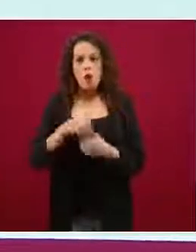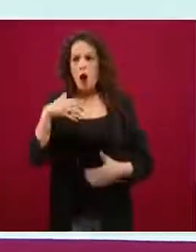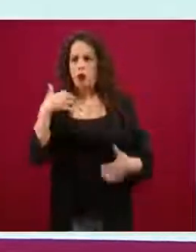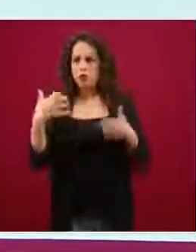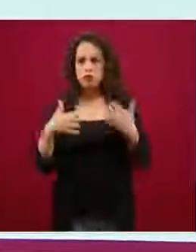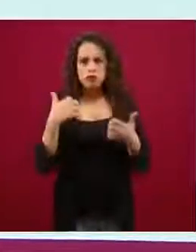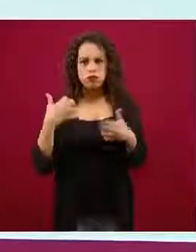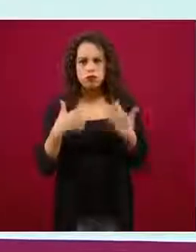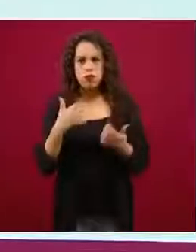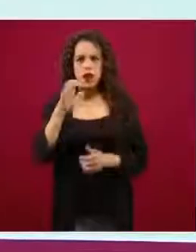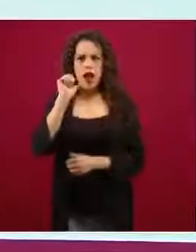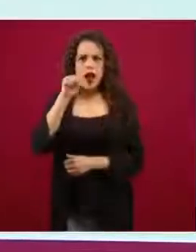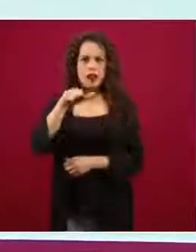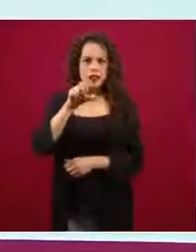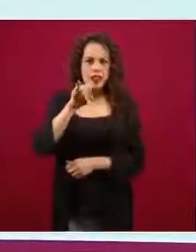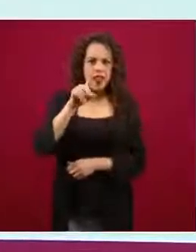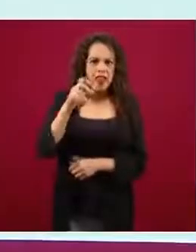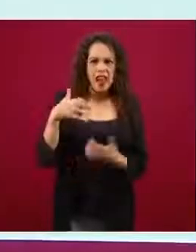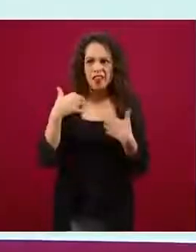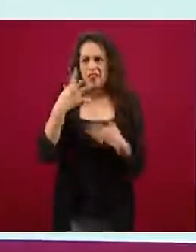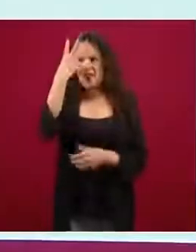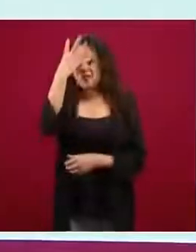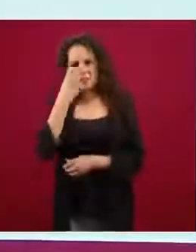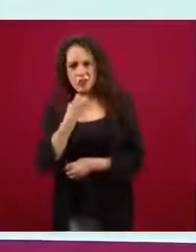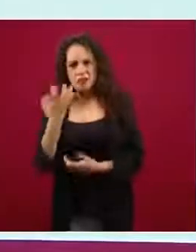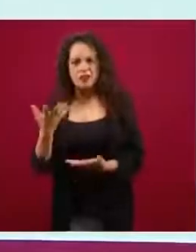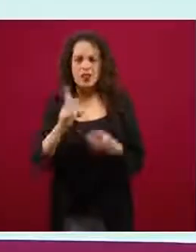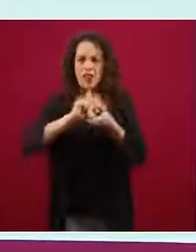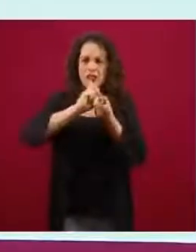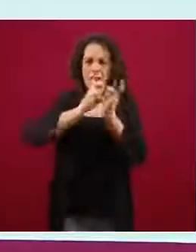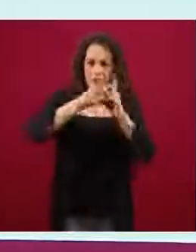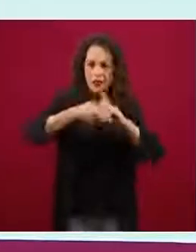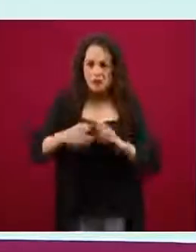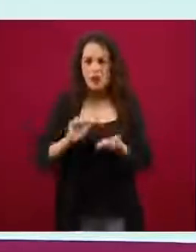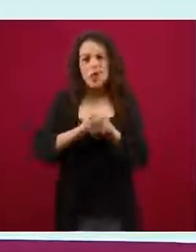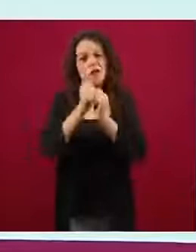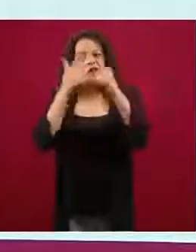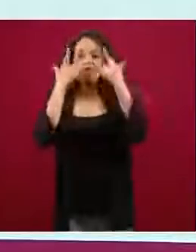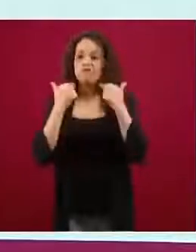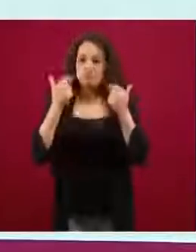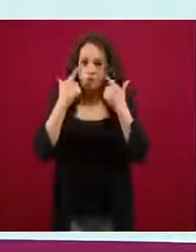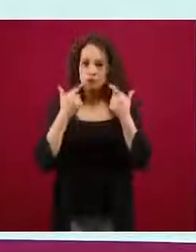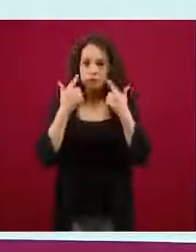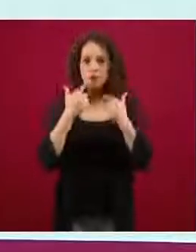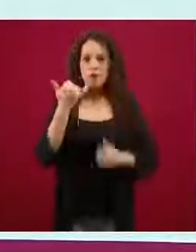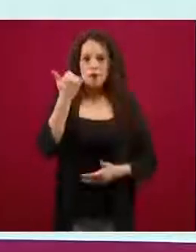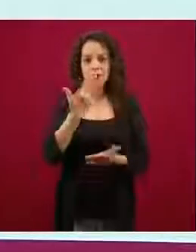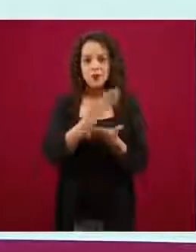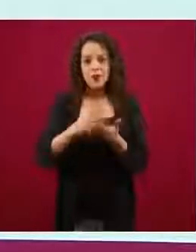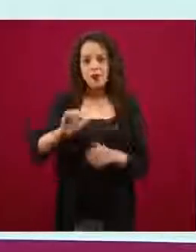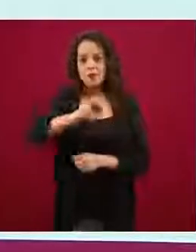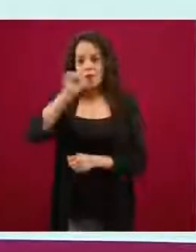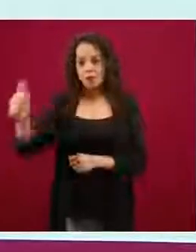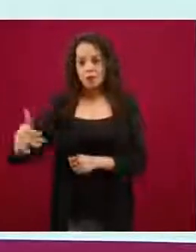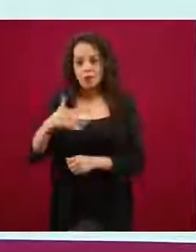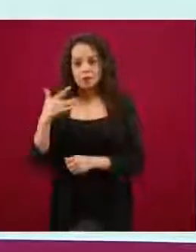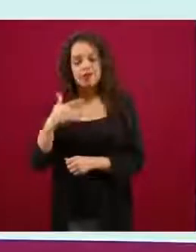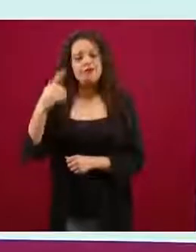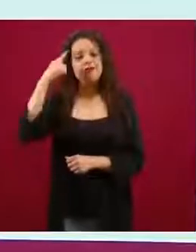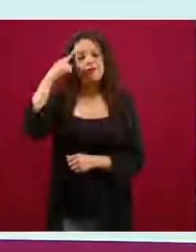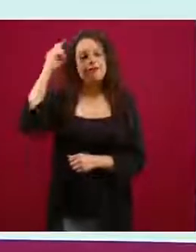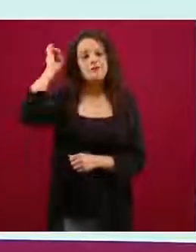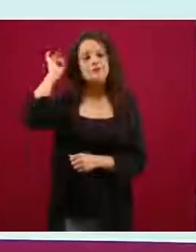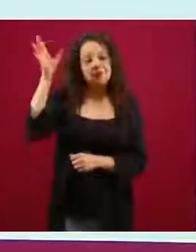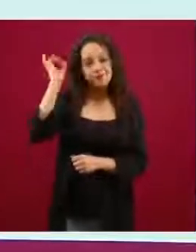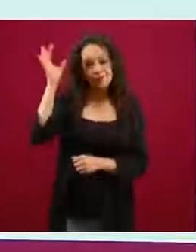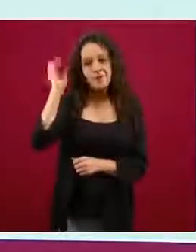más síntomas depresivos, tristeza, ganas de llorar, llanto fácil, y además síntomas somáticos, es decir, que tenga dolores de cabeza,